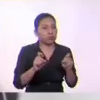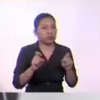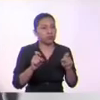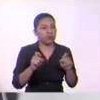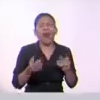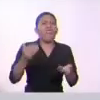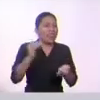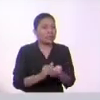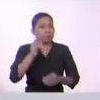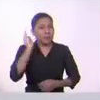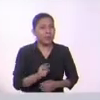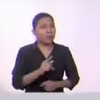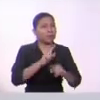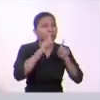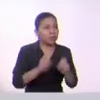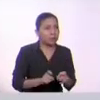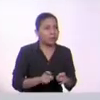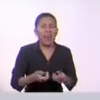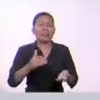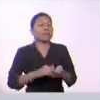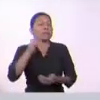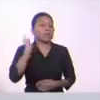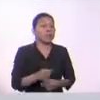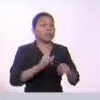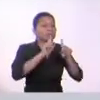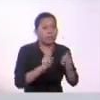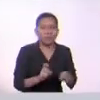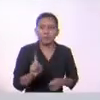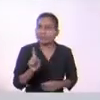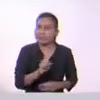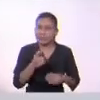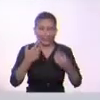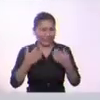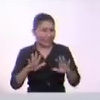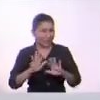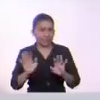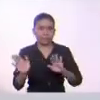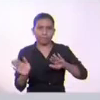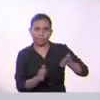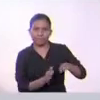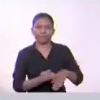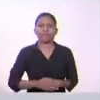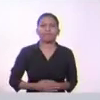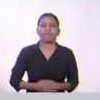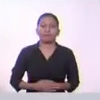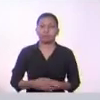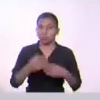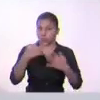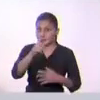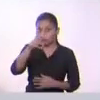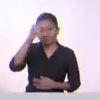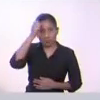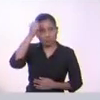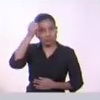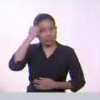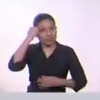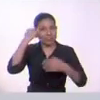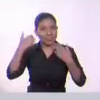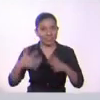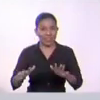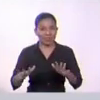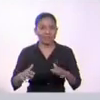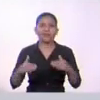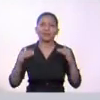resuelto. Ahora que hemos estudiado los tipos de entrevista y cómo hacer una buena entrevista,